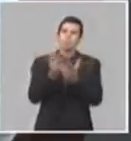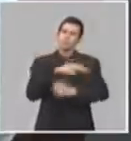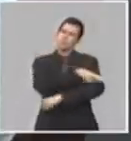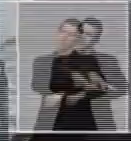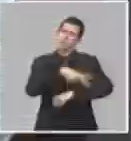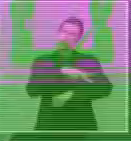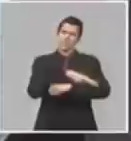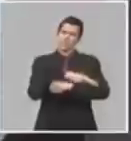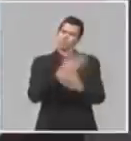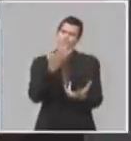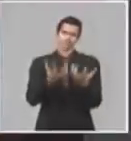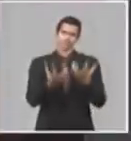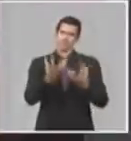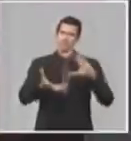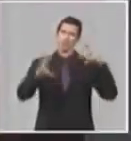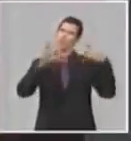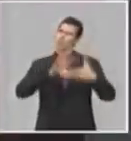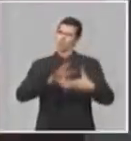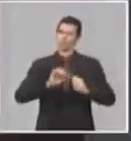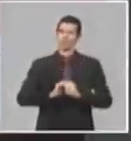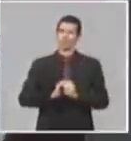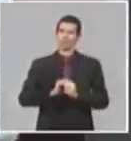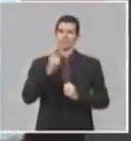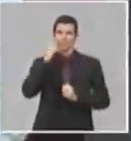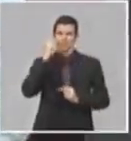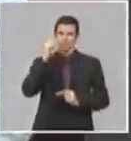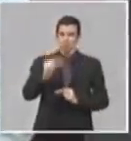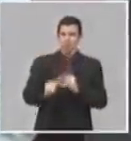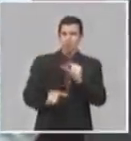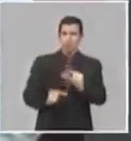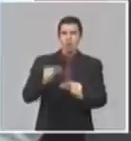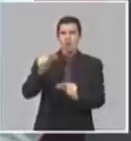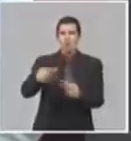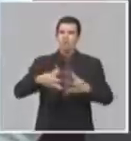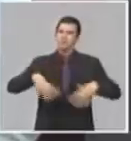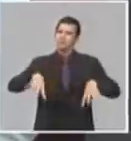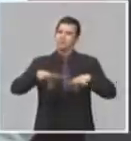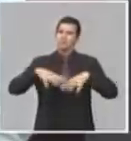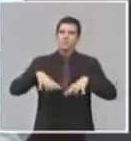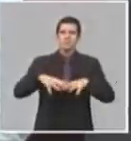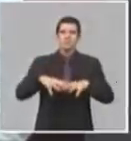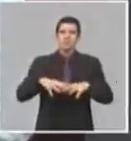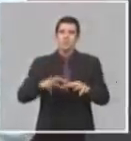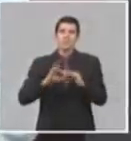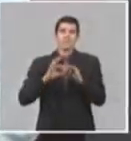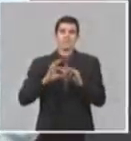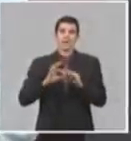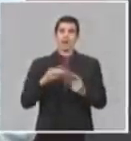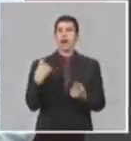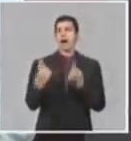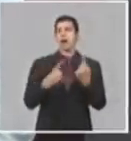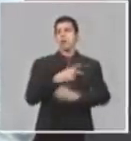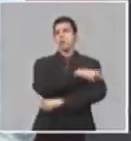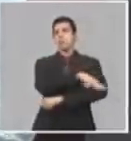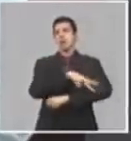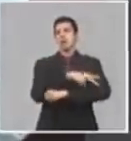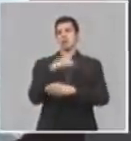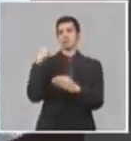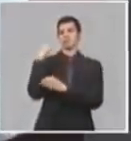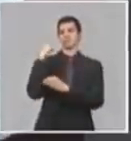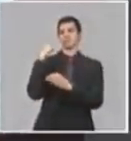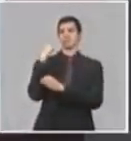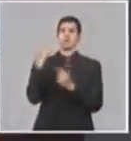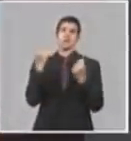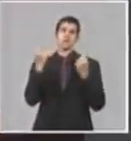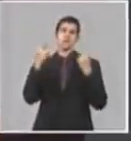COVID-19, del derrumbe definitivo que tienen los paradigmas neoliberales que venía defendiendo el